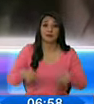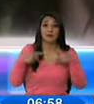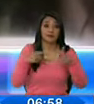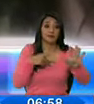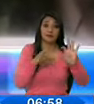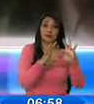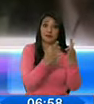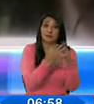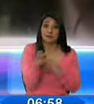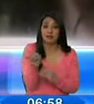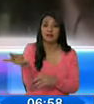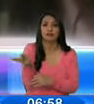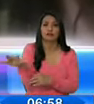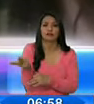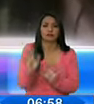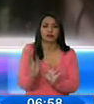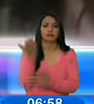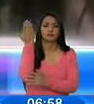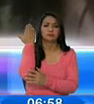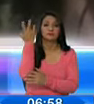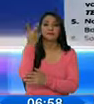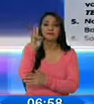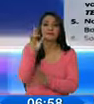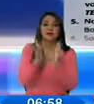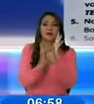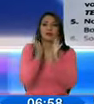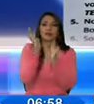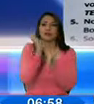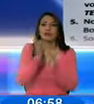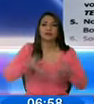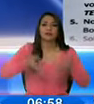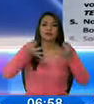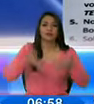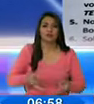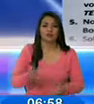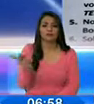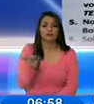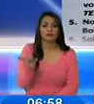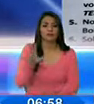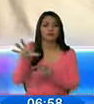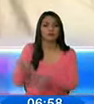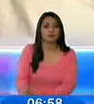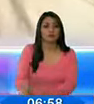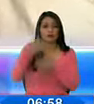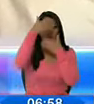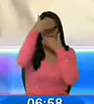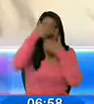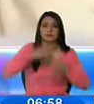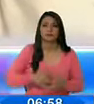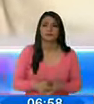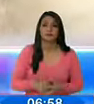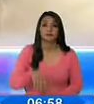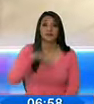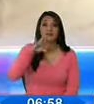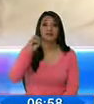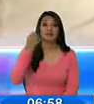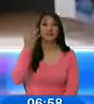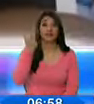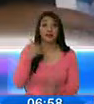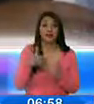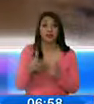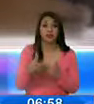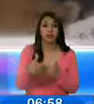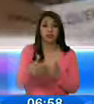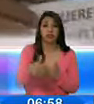Katy tienen luego de que el pasado 17 de abril se confirmara su secuestro. Más de 70 días después, y